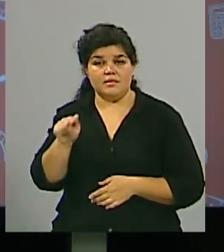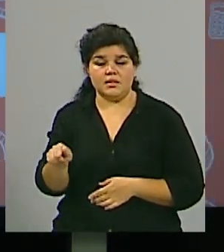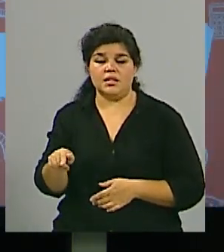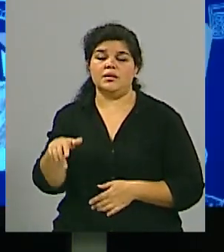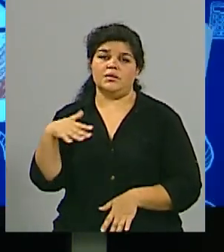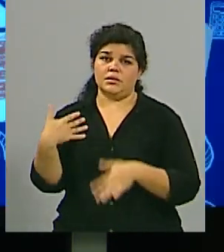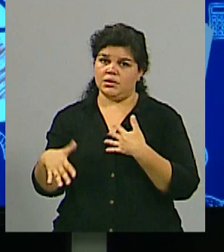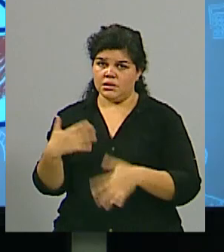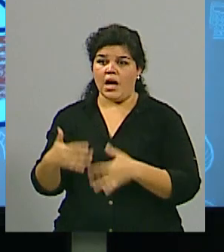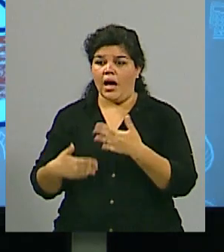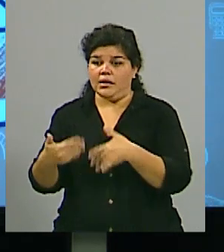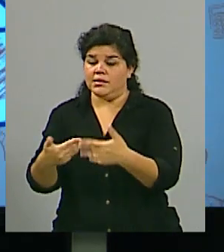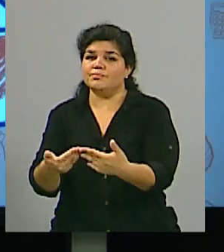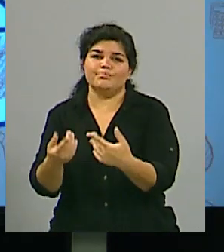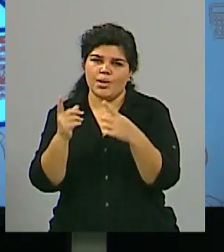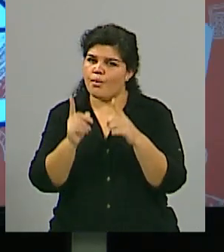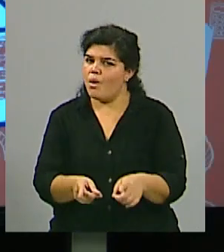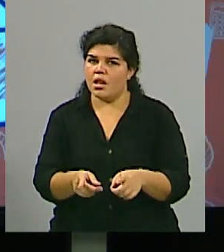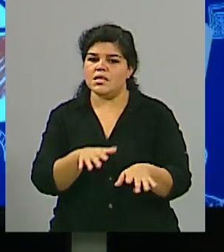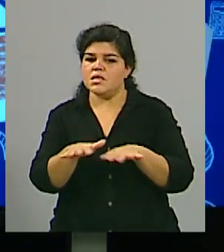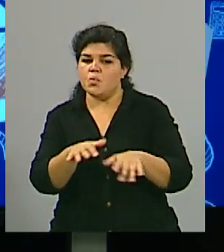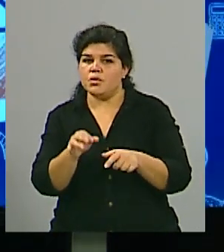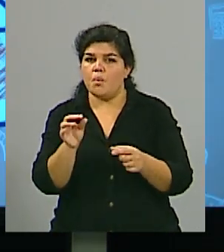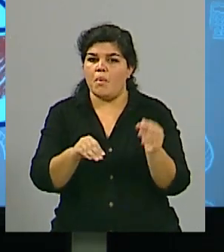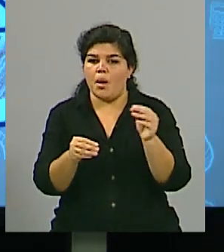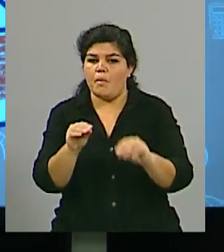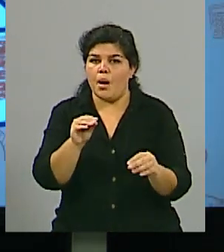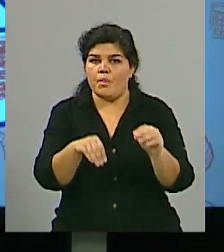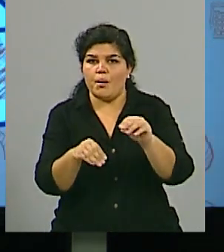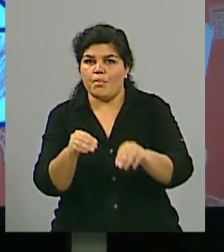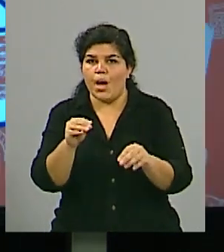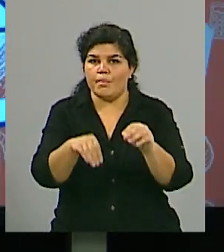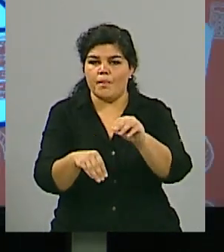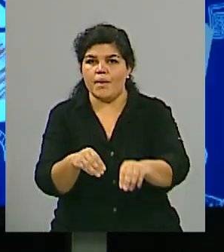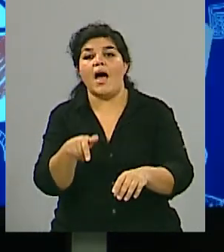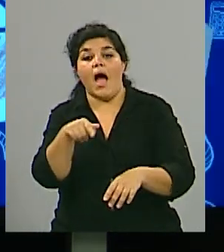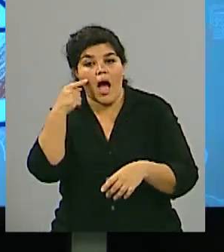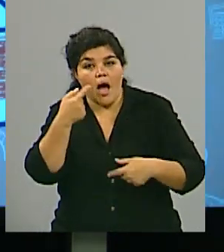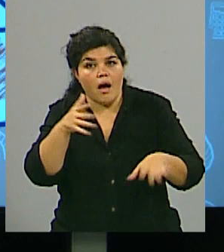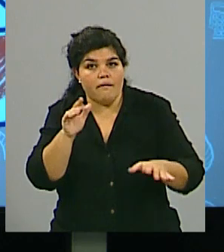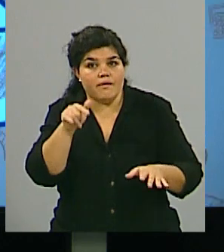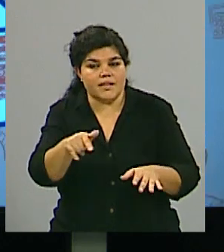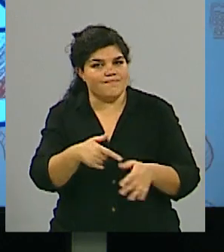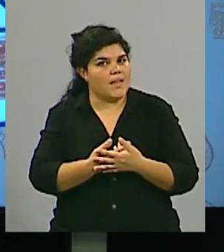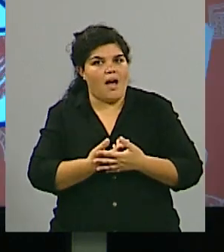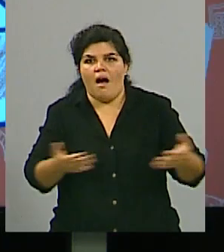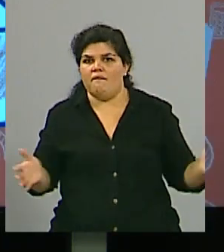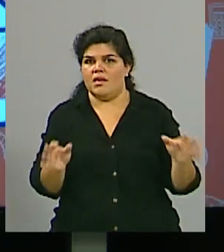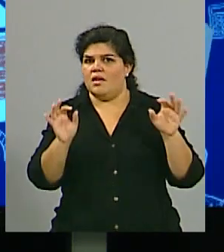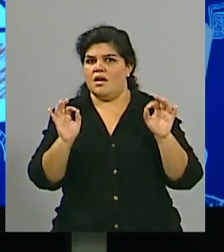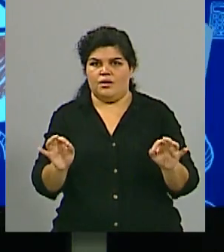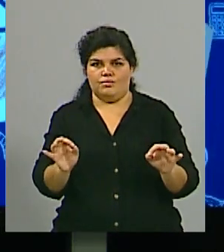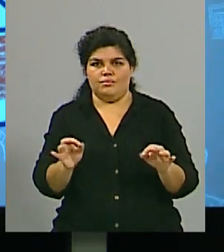dando cuenta de que son pequeñas situaciones en las que se empieza a disputar cada vez más y abiertamente, que eso es lo